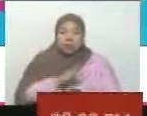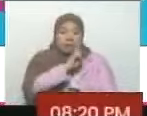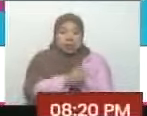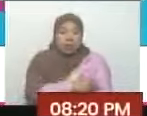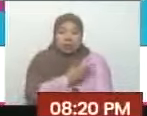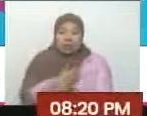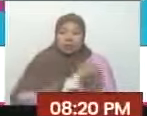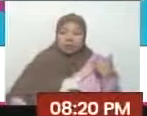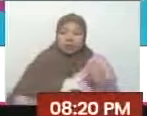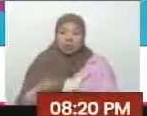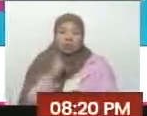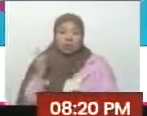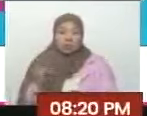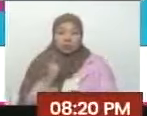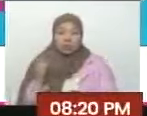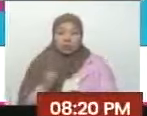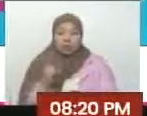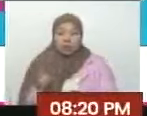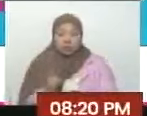Y